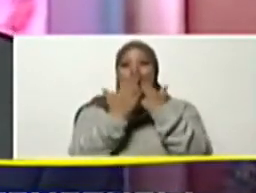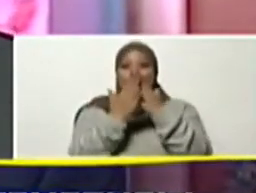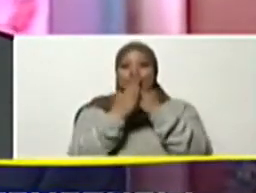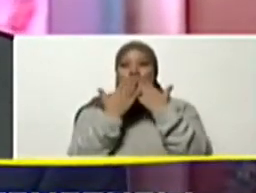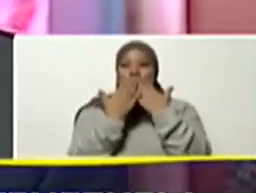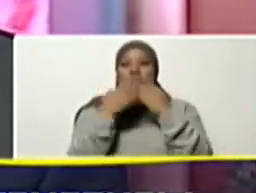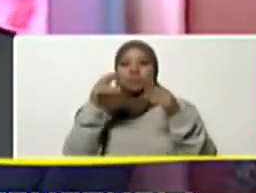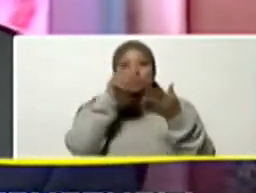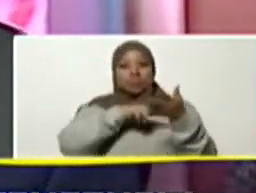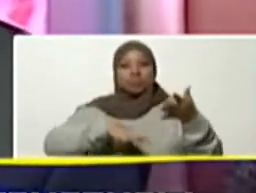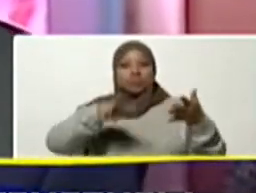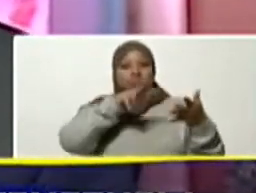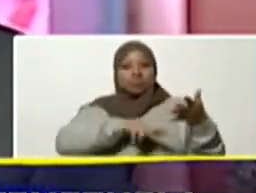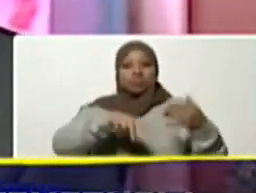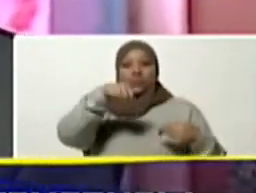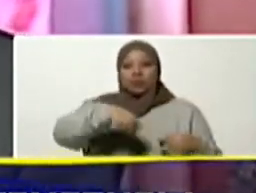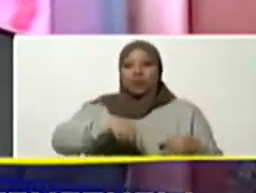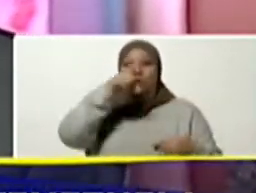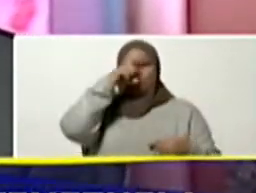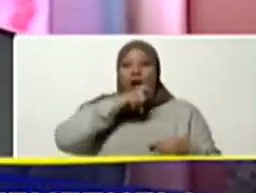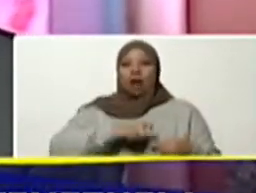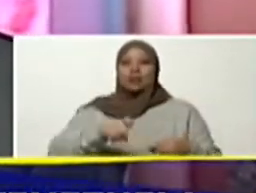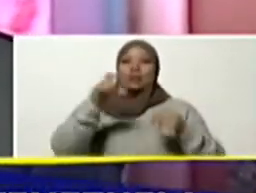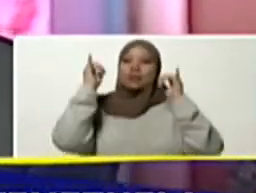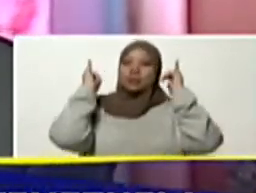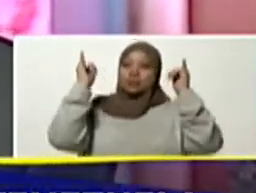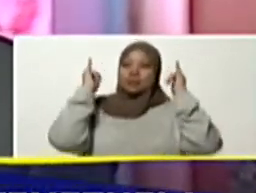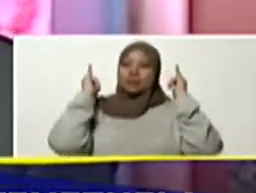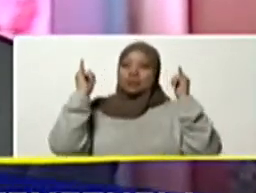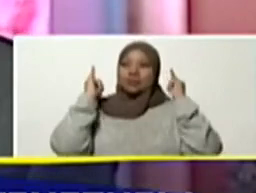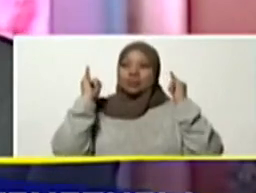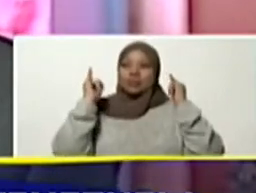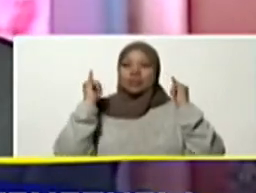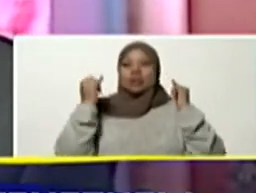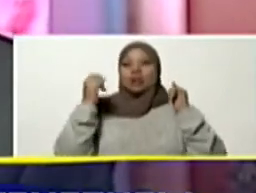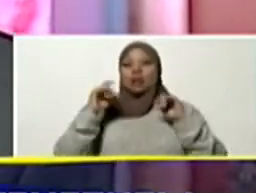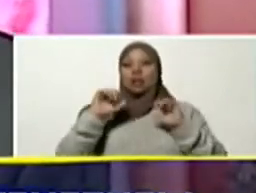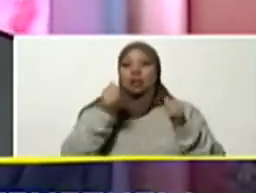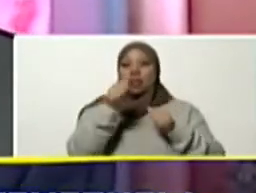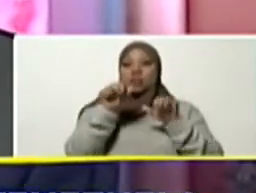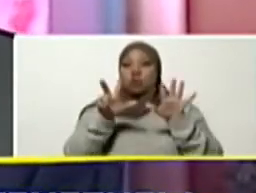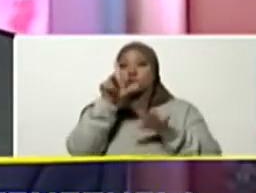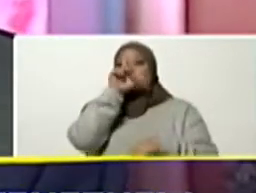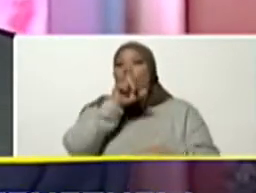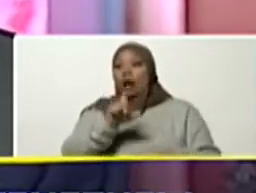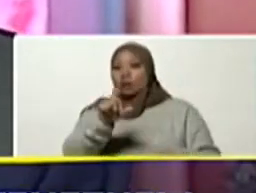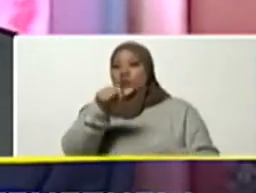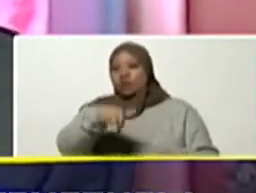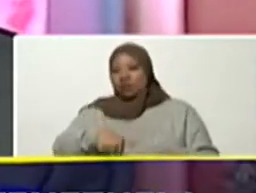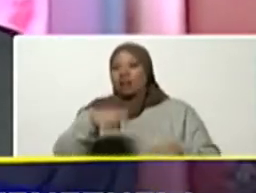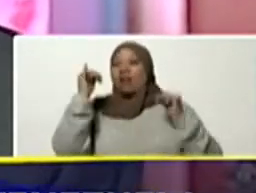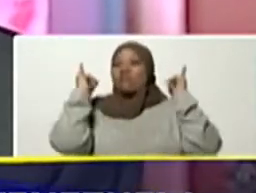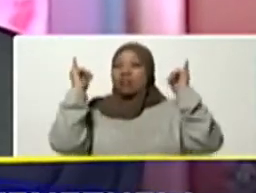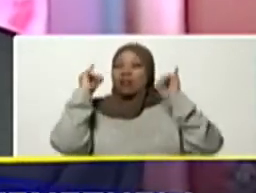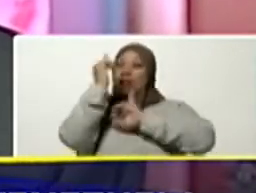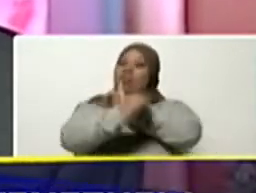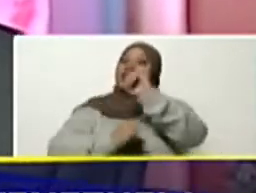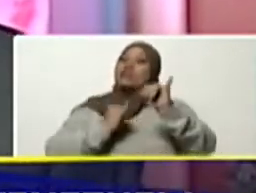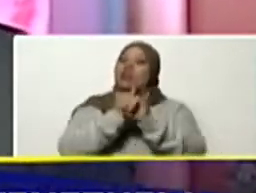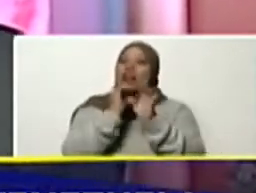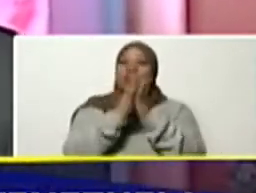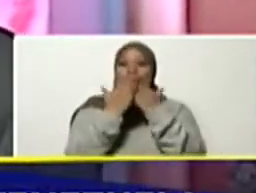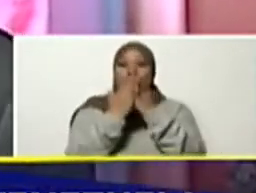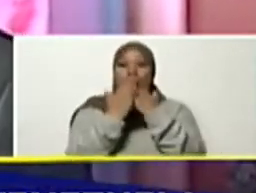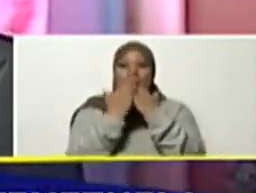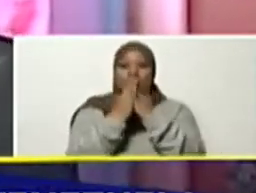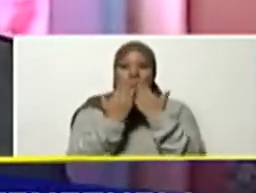lectura. Este año, para celebrar la mayoría de edad de la Feria Internacional del Libro de Venezuela, no tenemos